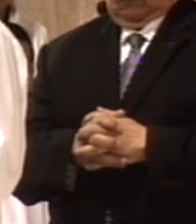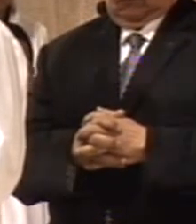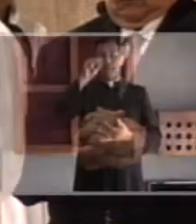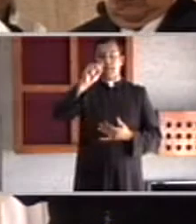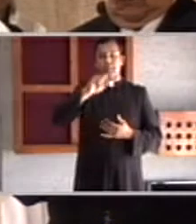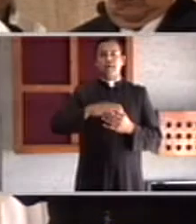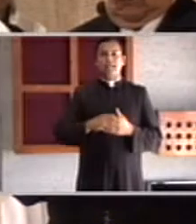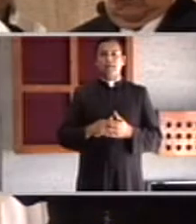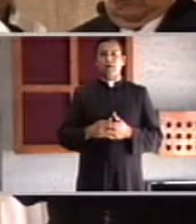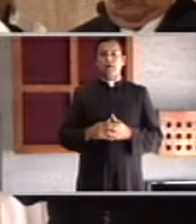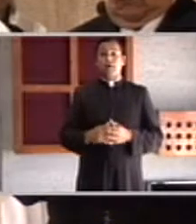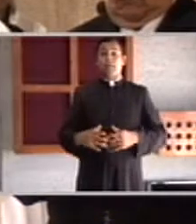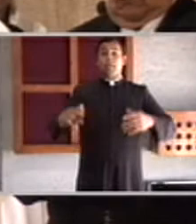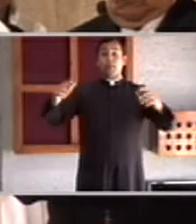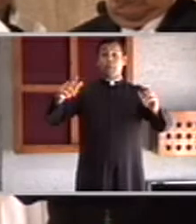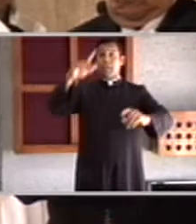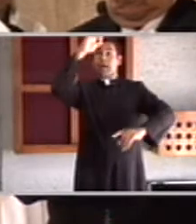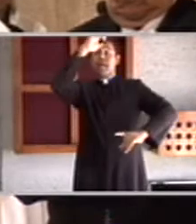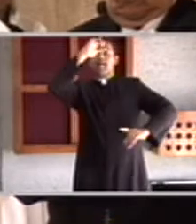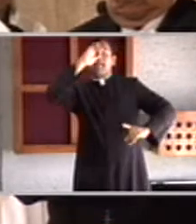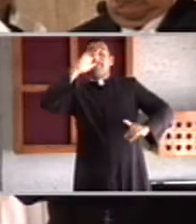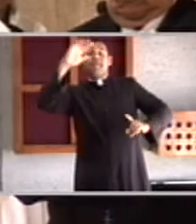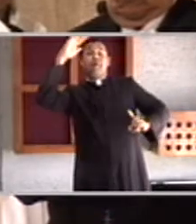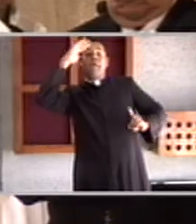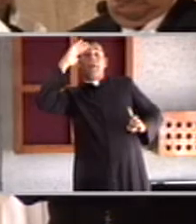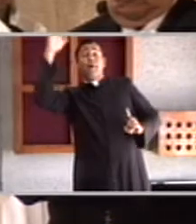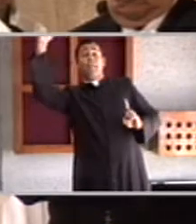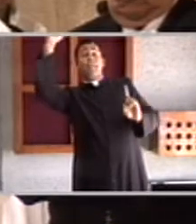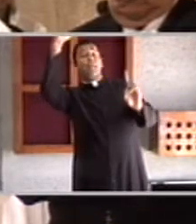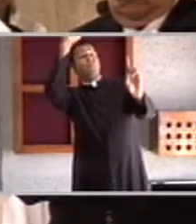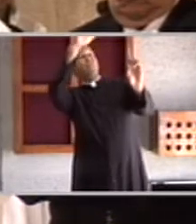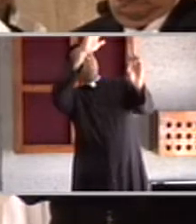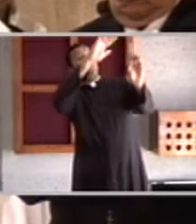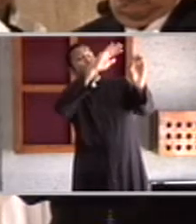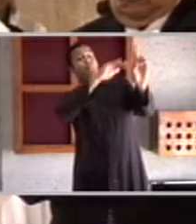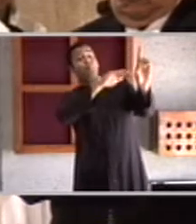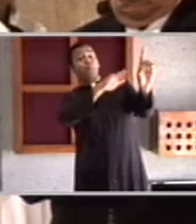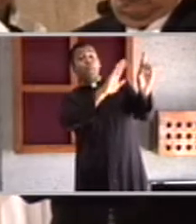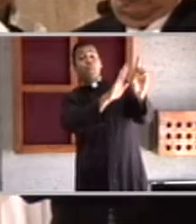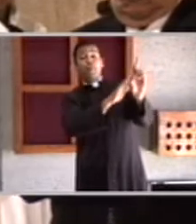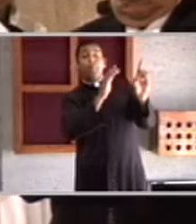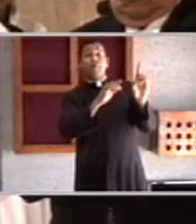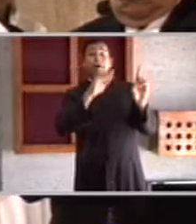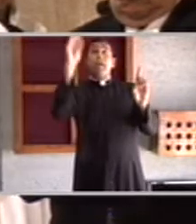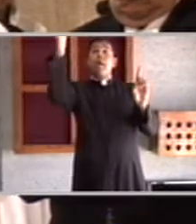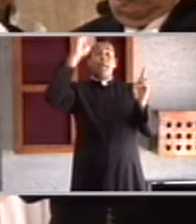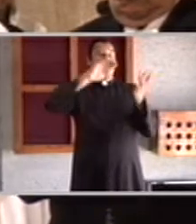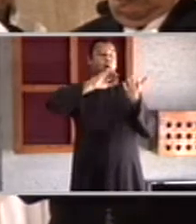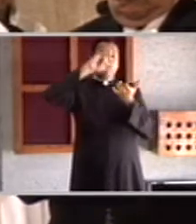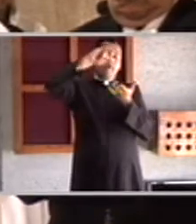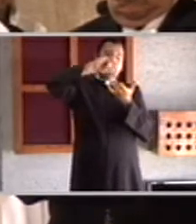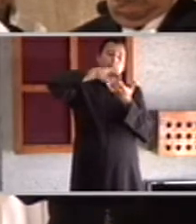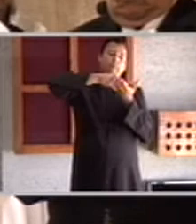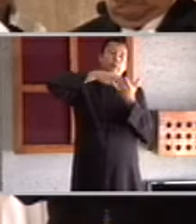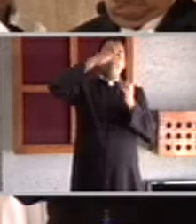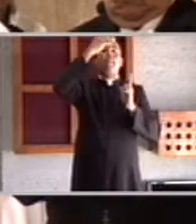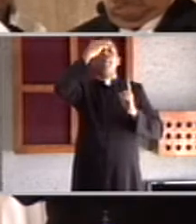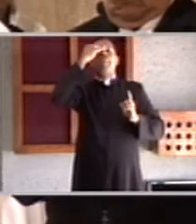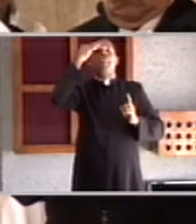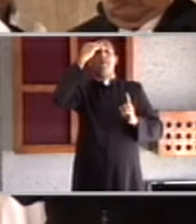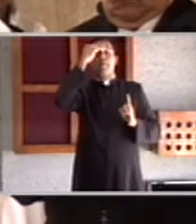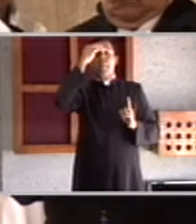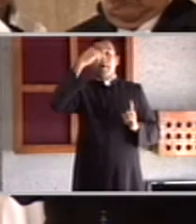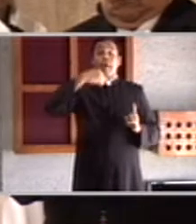El Espíritu del Señor está sobre mí, porque me ha ungido y me ha enviado a anunciar la buena nueva a los